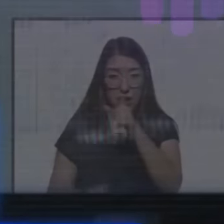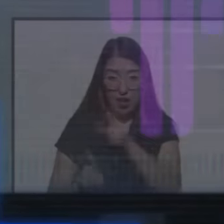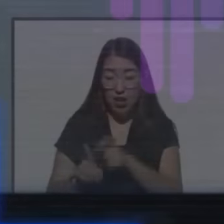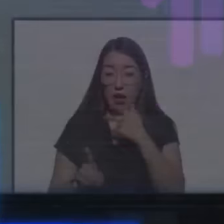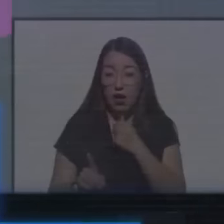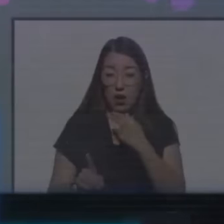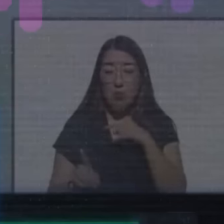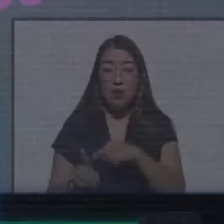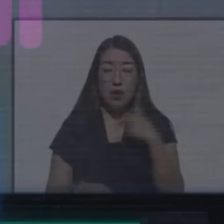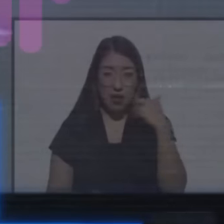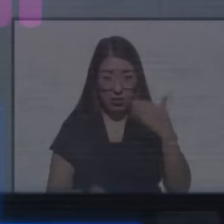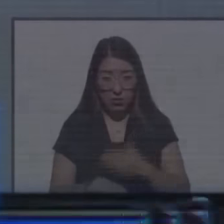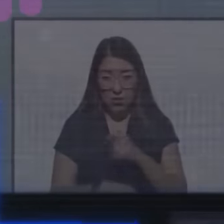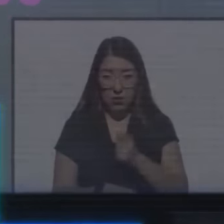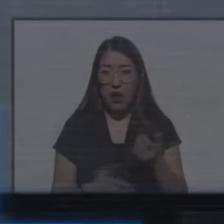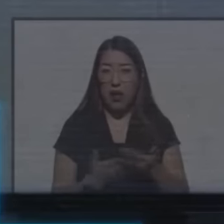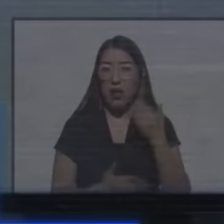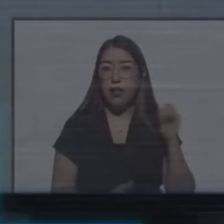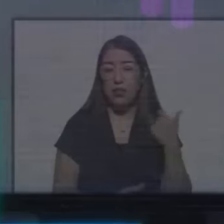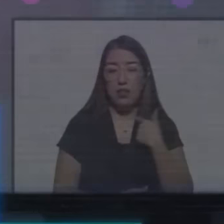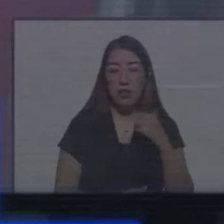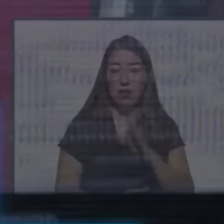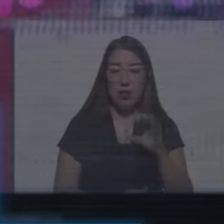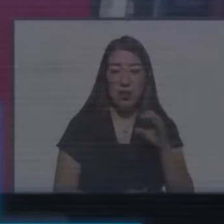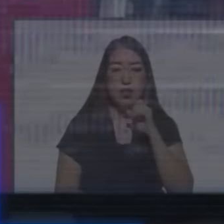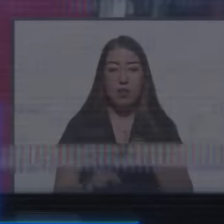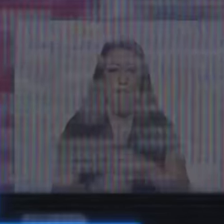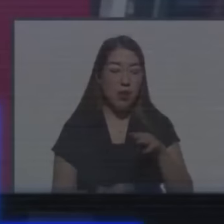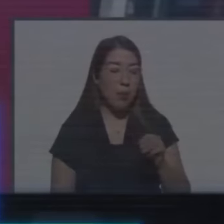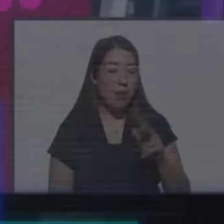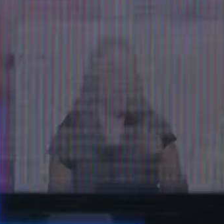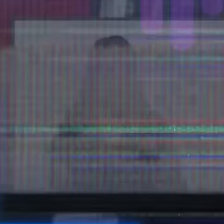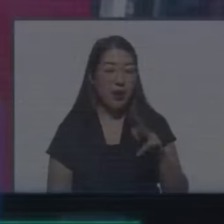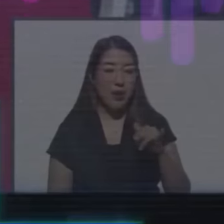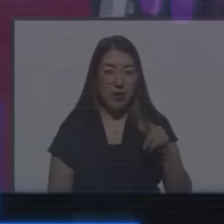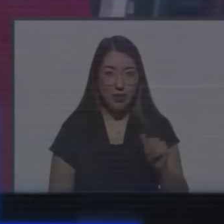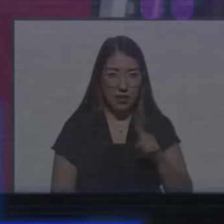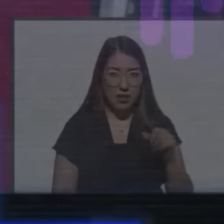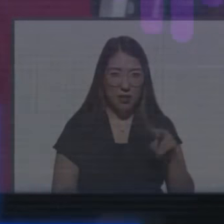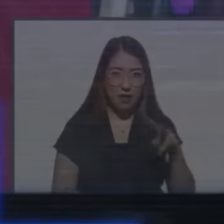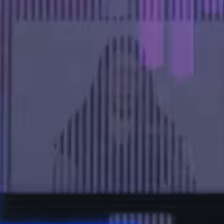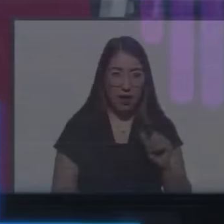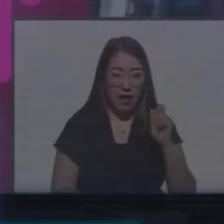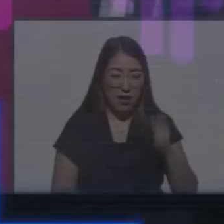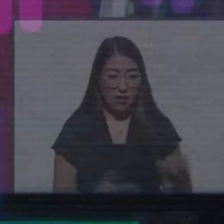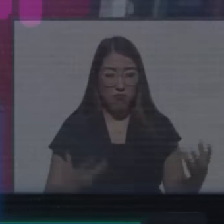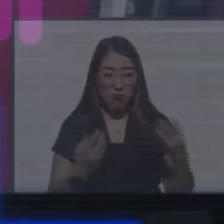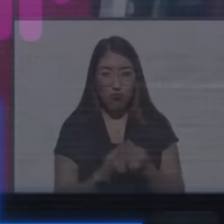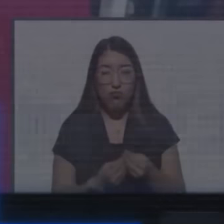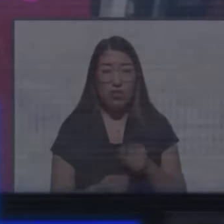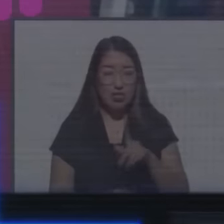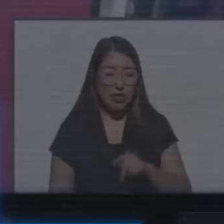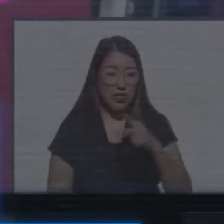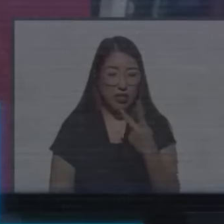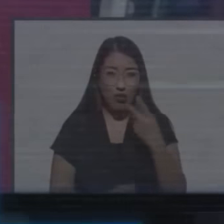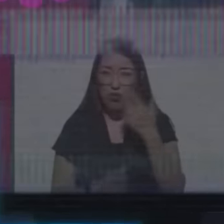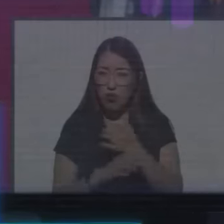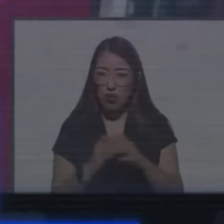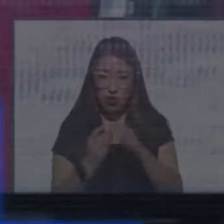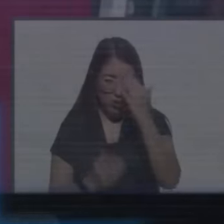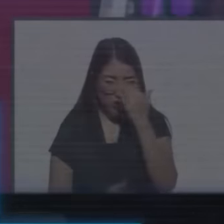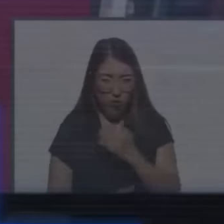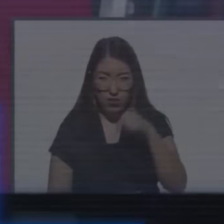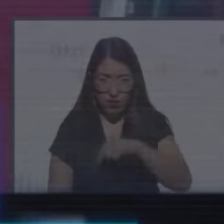con, debo decirlo, con Felipe Calderón y con Margarita Zavala Gómez del Campo, de 72 masacres en este país. Entonces yo digo, ¿qué realidad